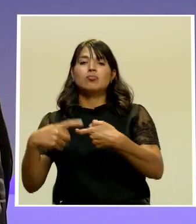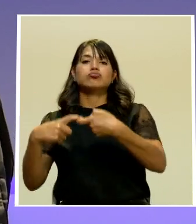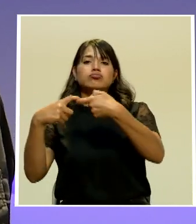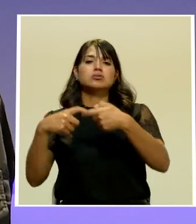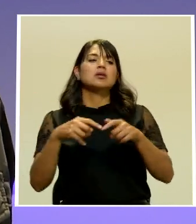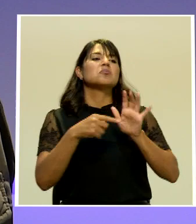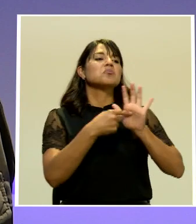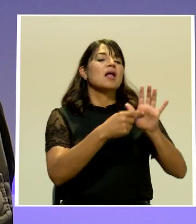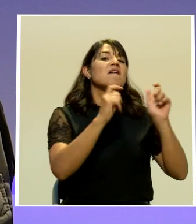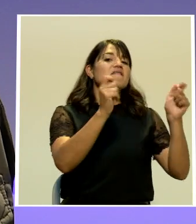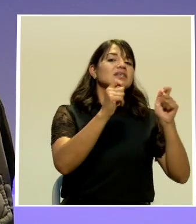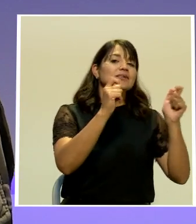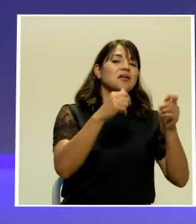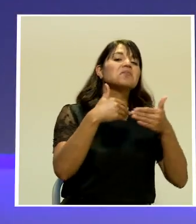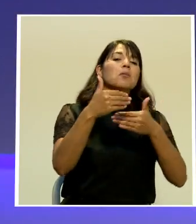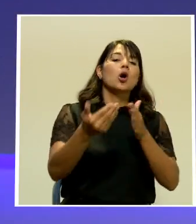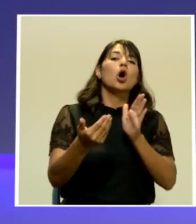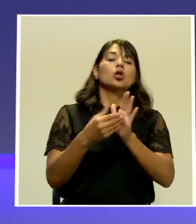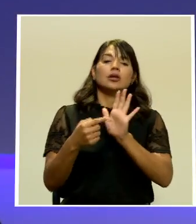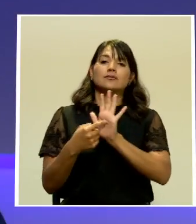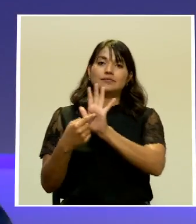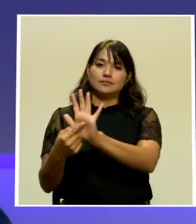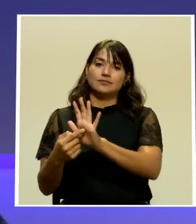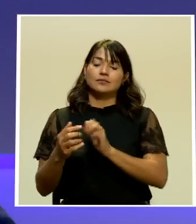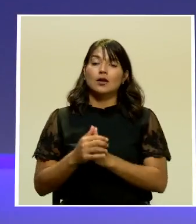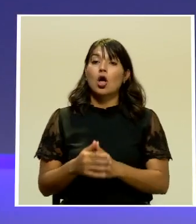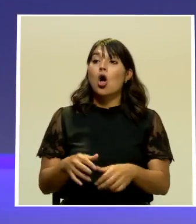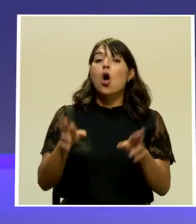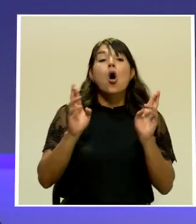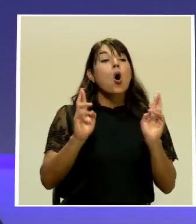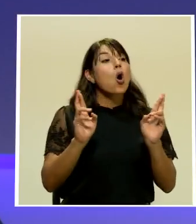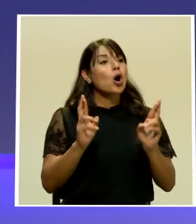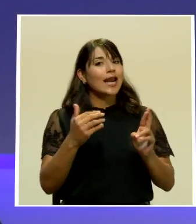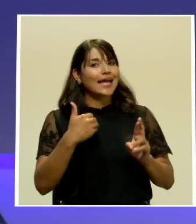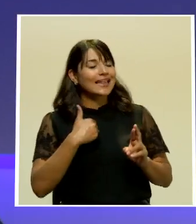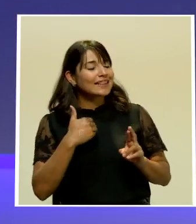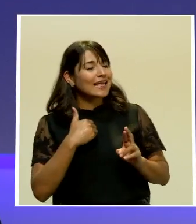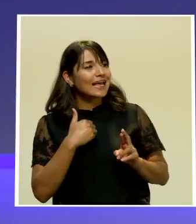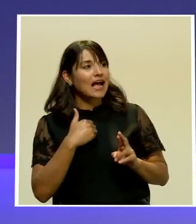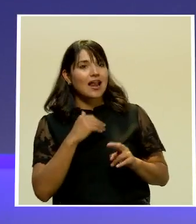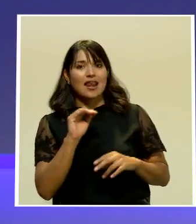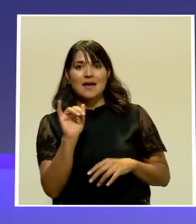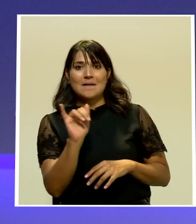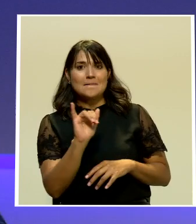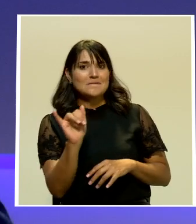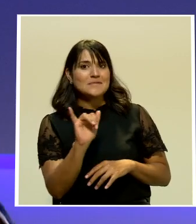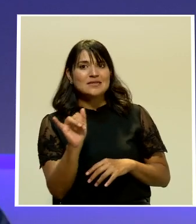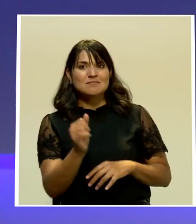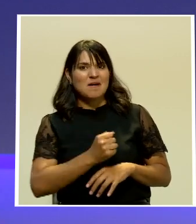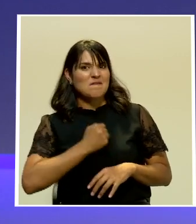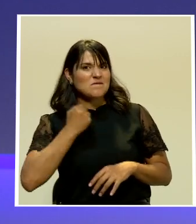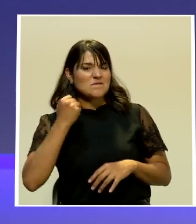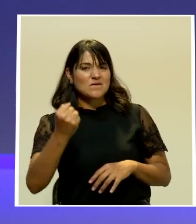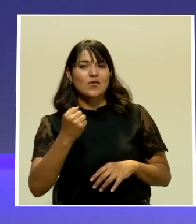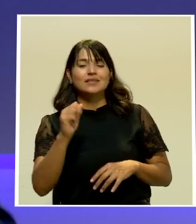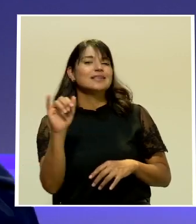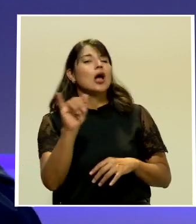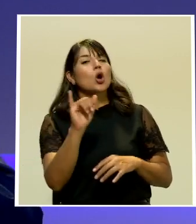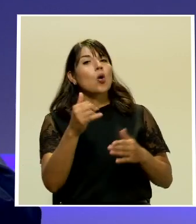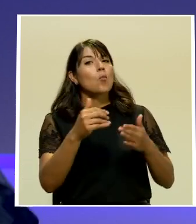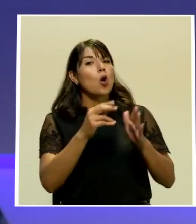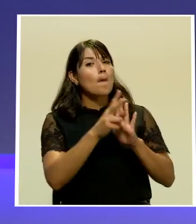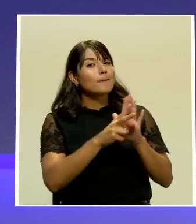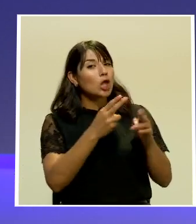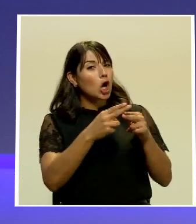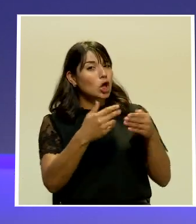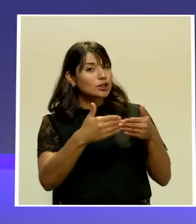más tiempo con nosotros. Ojalá que tenga la misma vibra que la Parca y que, claro, y que